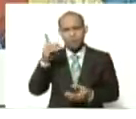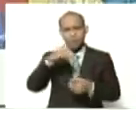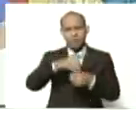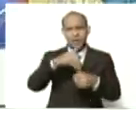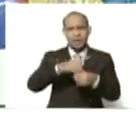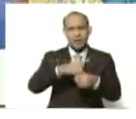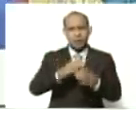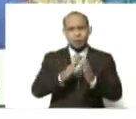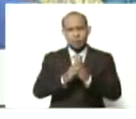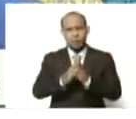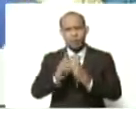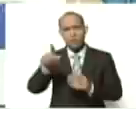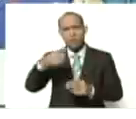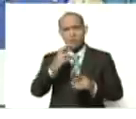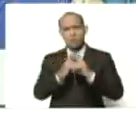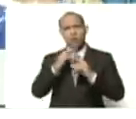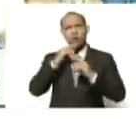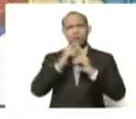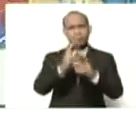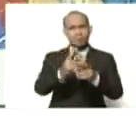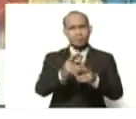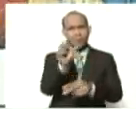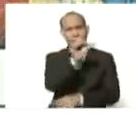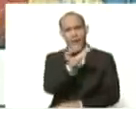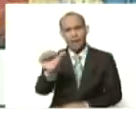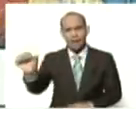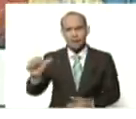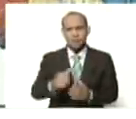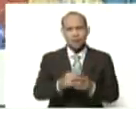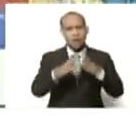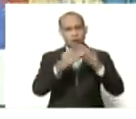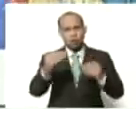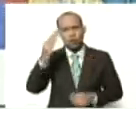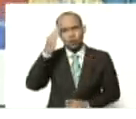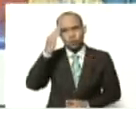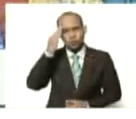del día y después le doy el reporte de la semana para que todos estemos